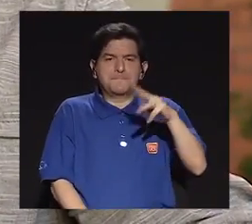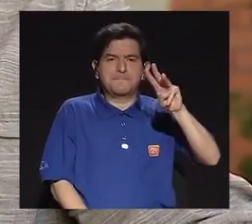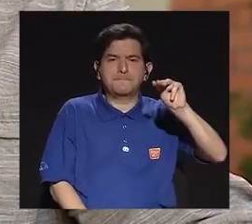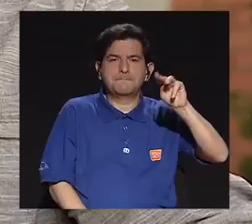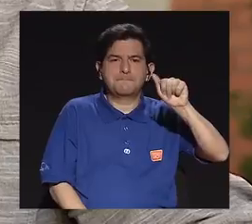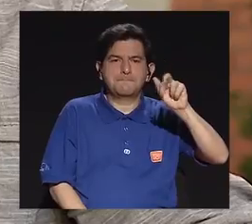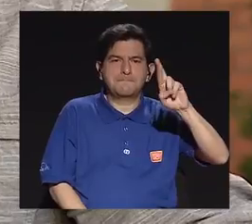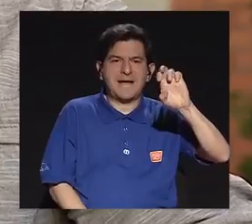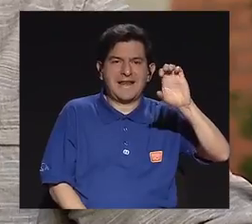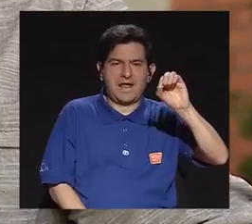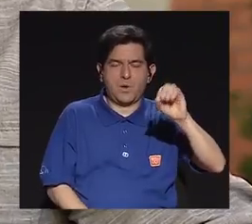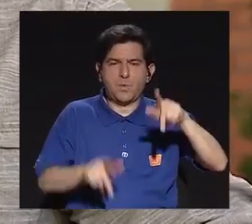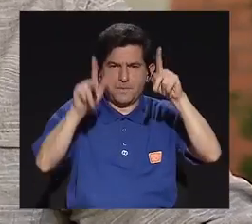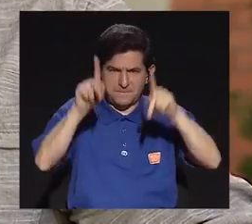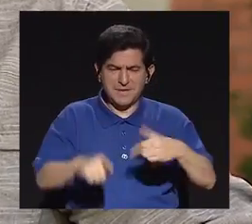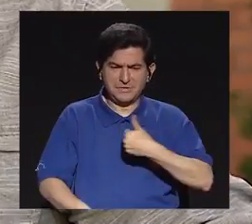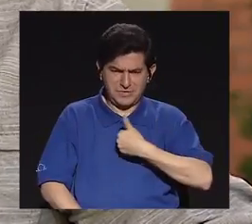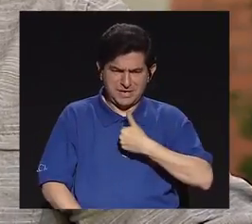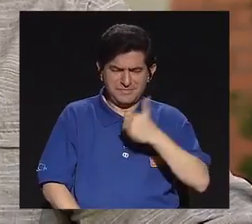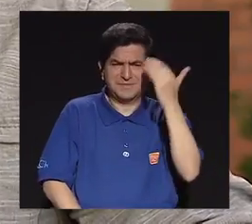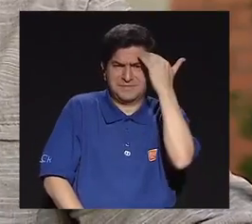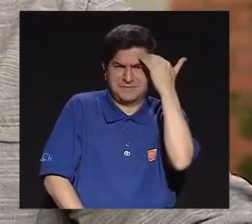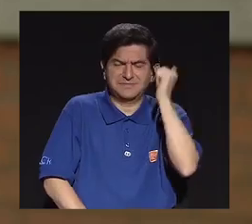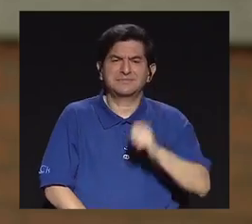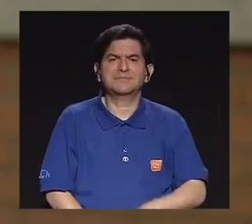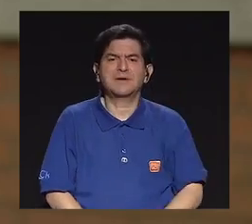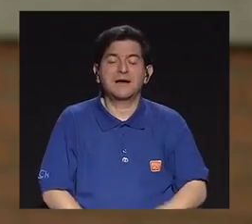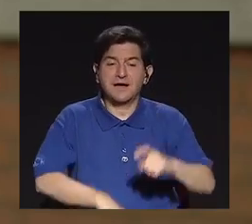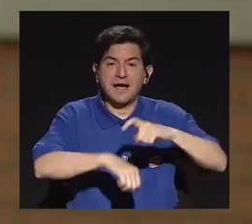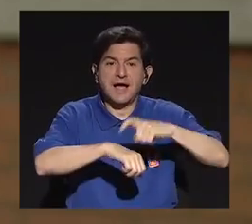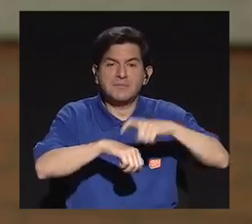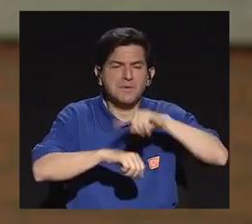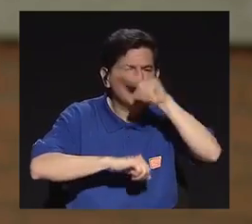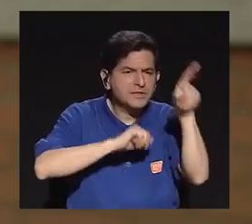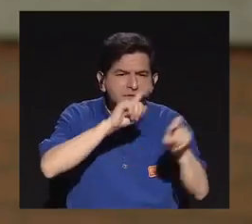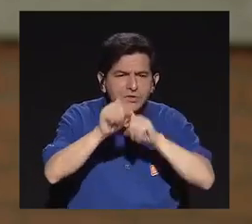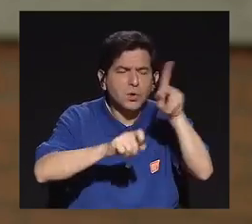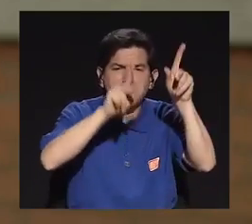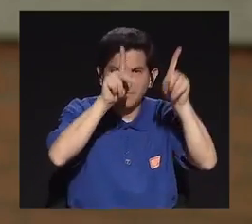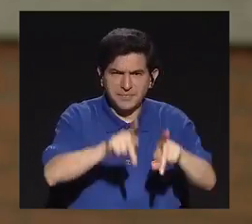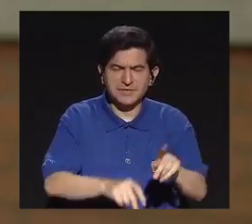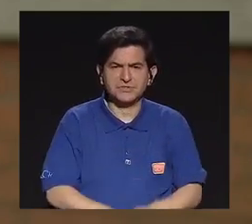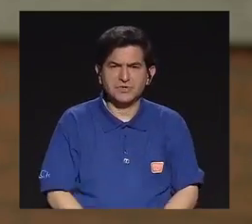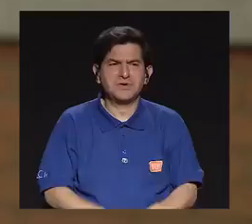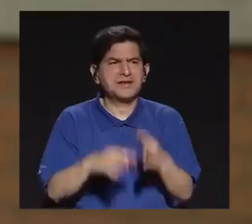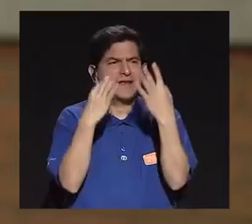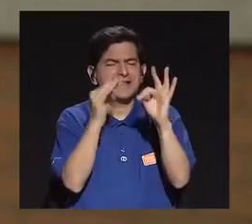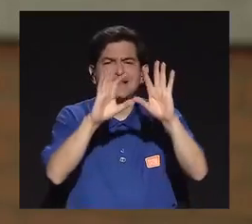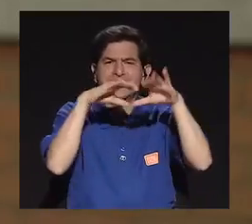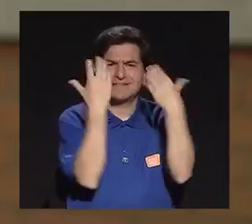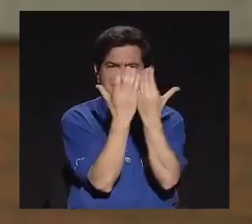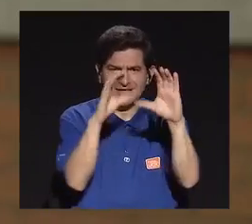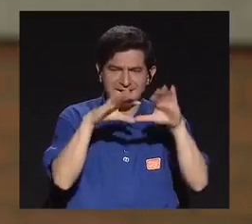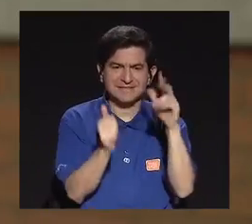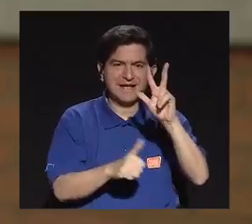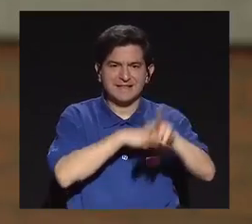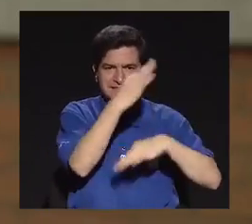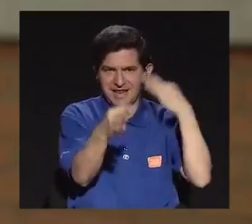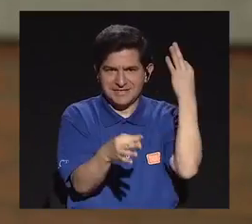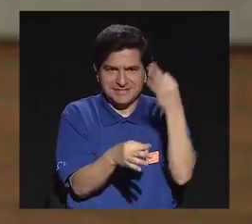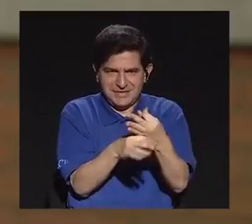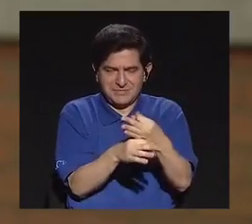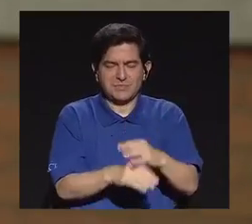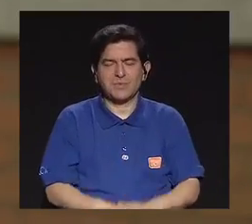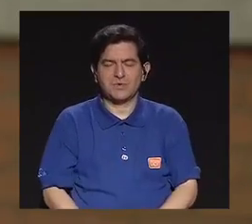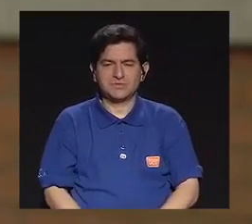Se lo digo como para que la misma persona se lo haga. Sí, normalmente, ¿verdad?, a la hora de hacer el interrogatorio del paciente, hacemos por lo menos, tratamos de clasificarlo en tres tipos la